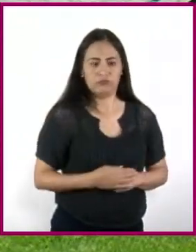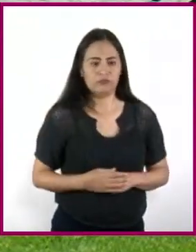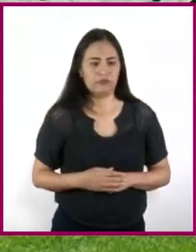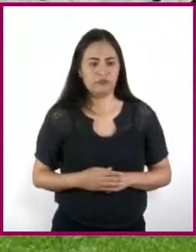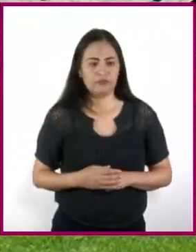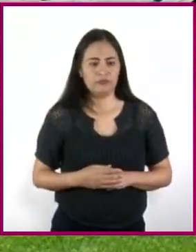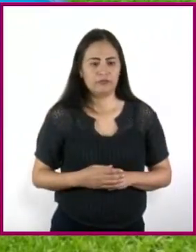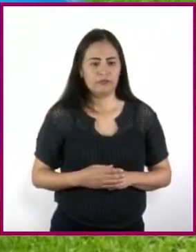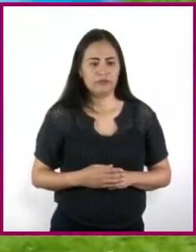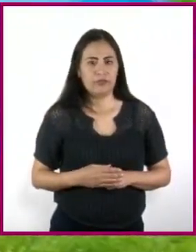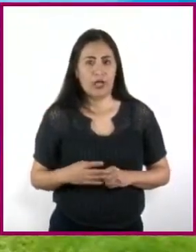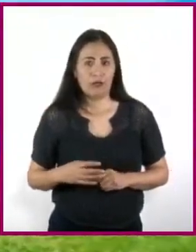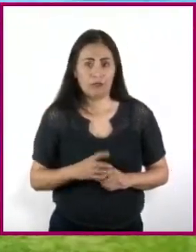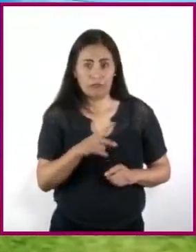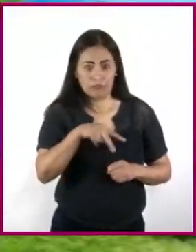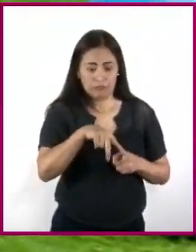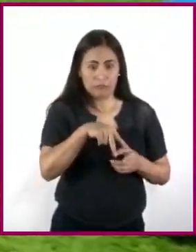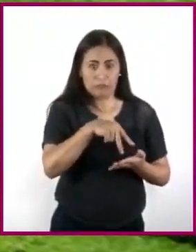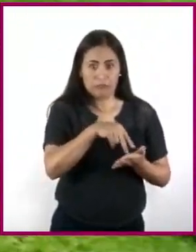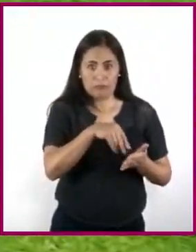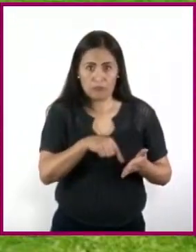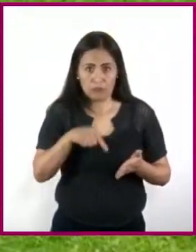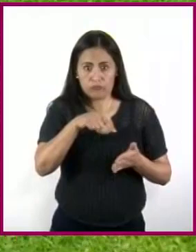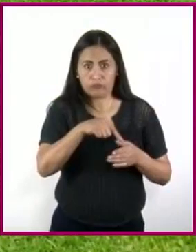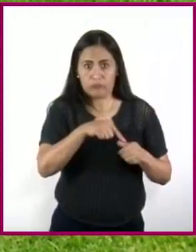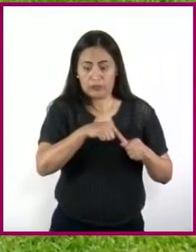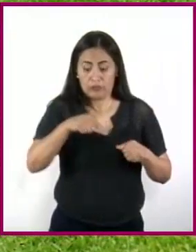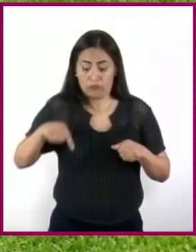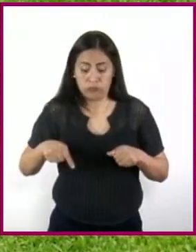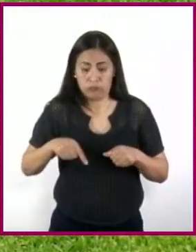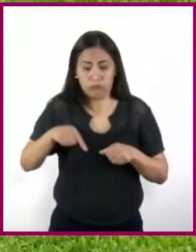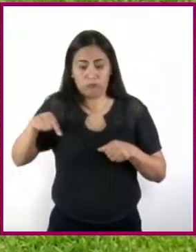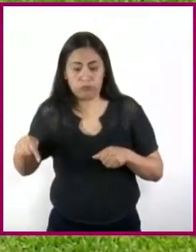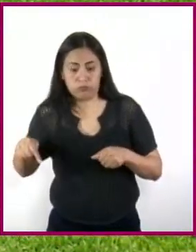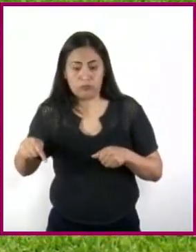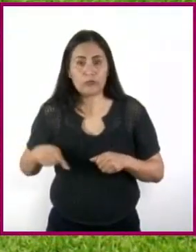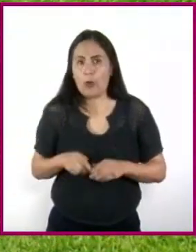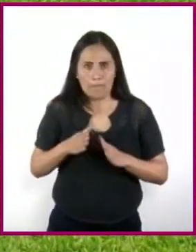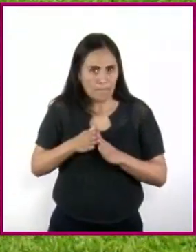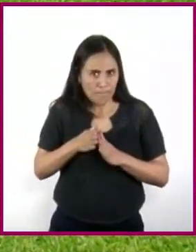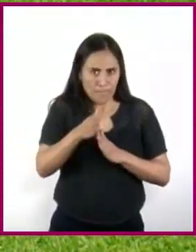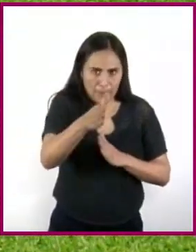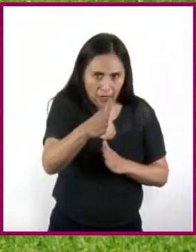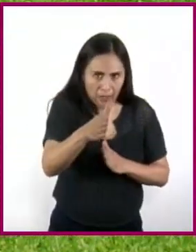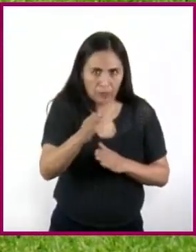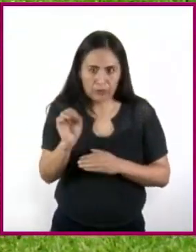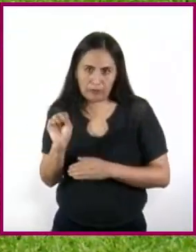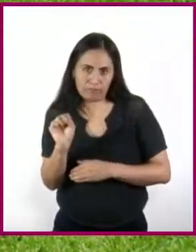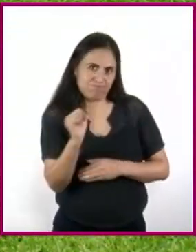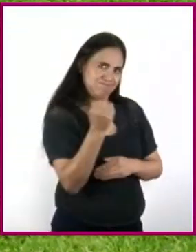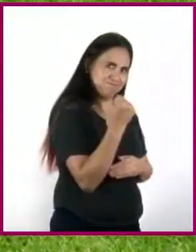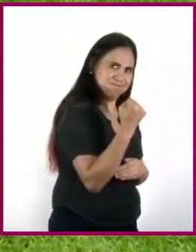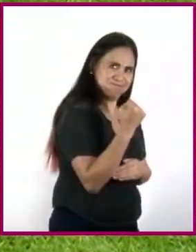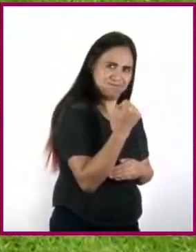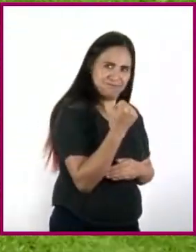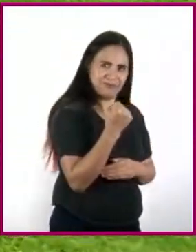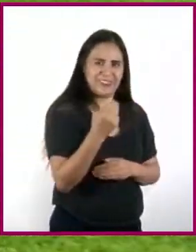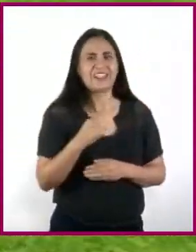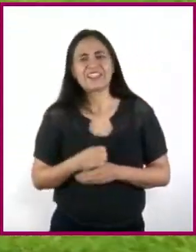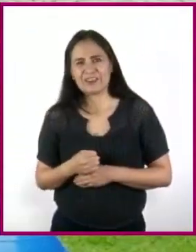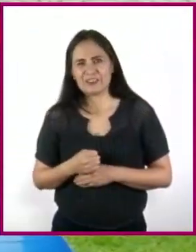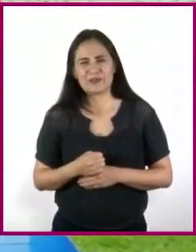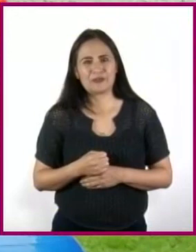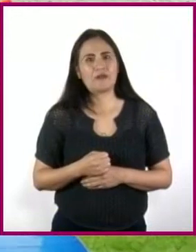hacer el desplazamiento de manera lateral, pues con esto evitaríamos que nuestra rotación de piernas nos provoque